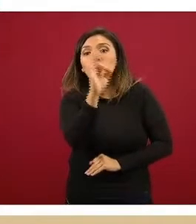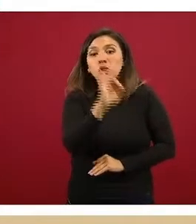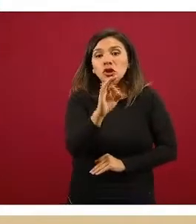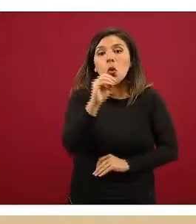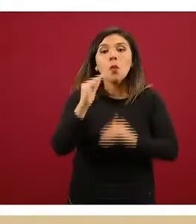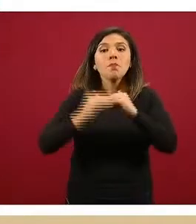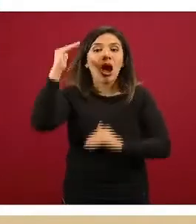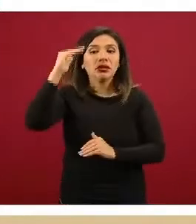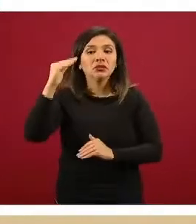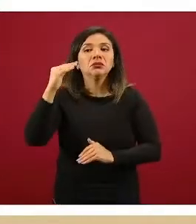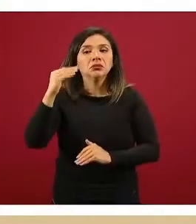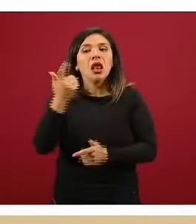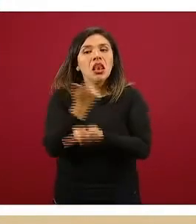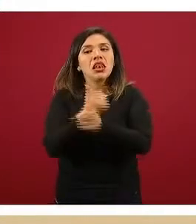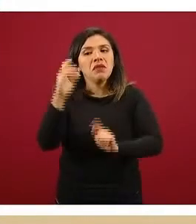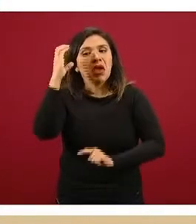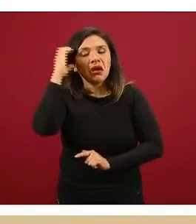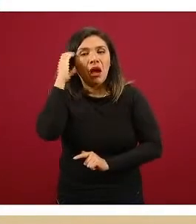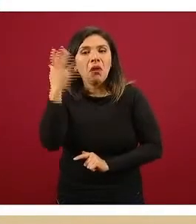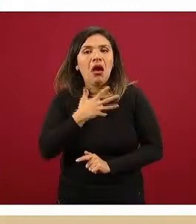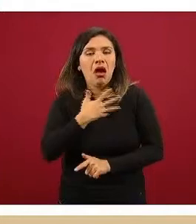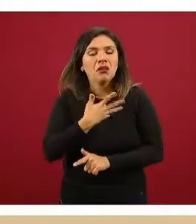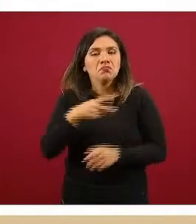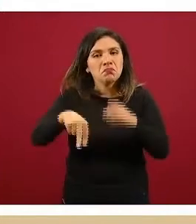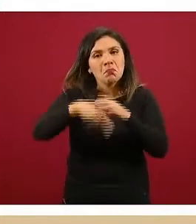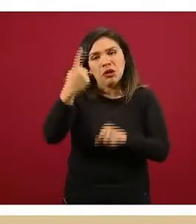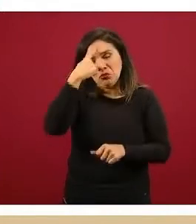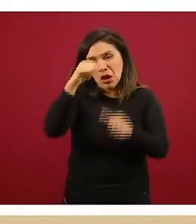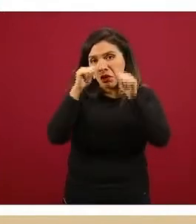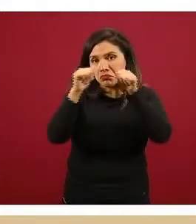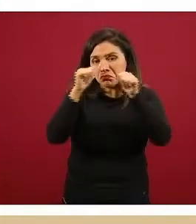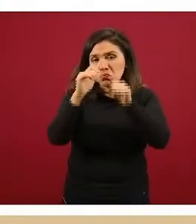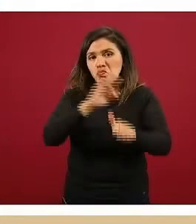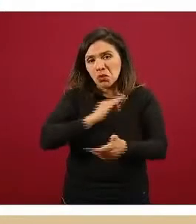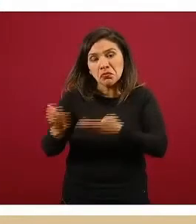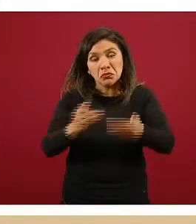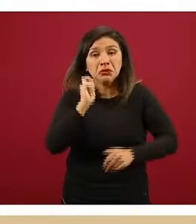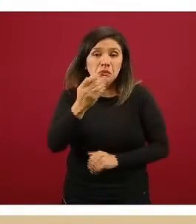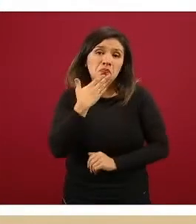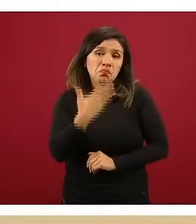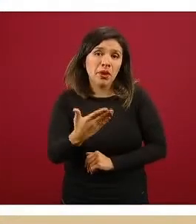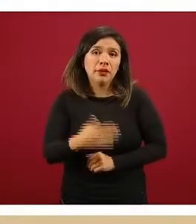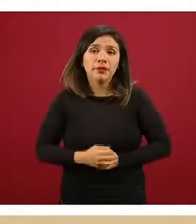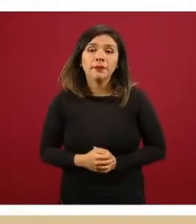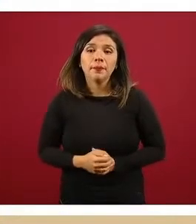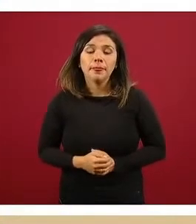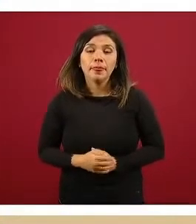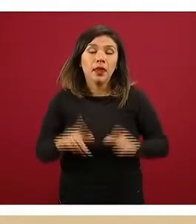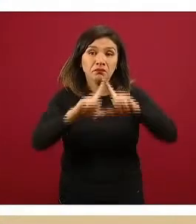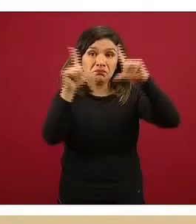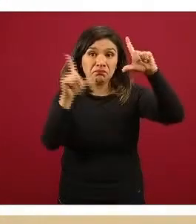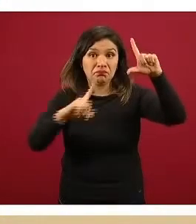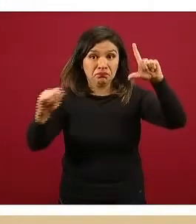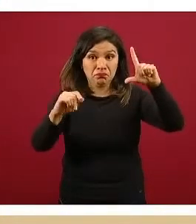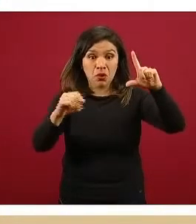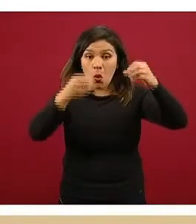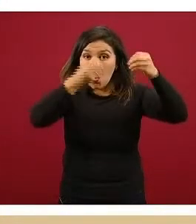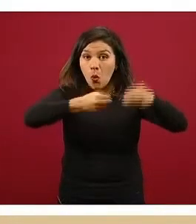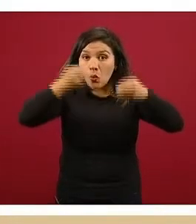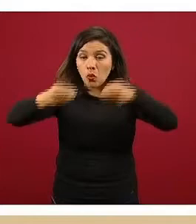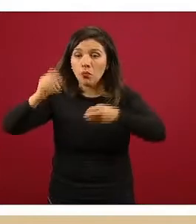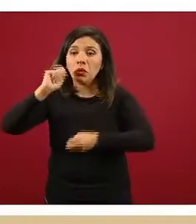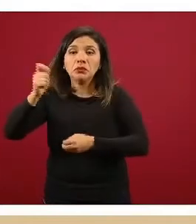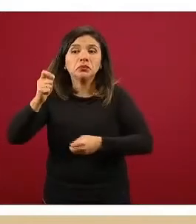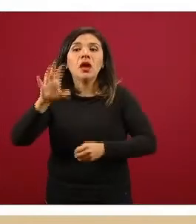52% o más de disponibilidad de este tipo de camas, lo cual es muy bueno. La ocupación nacional está en